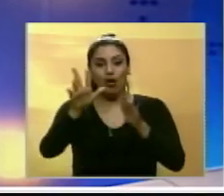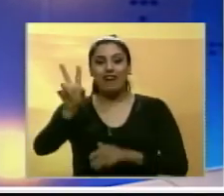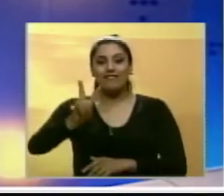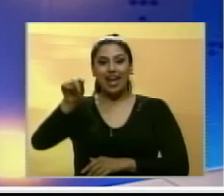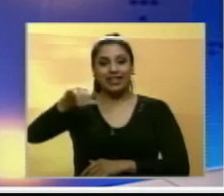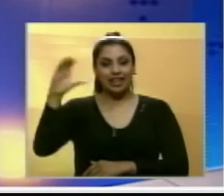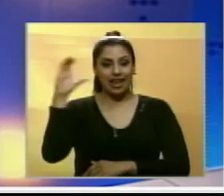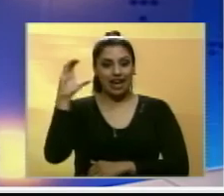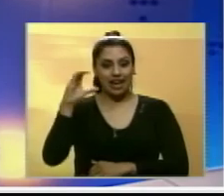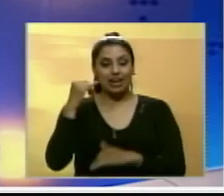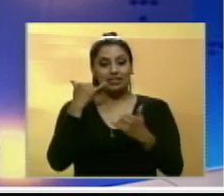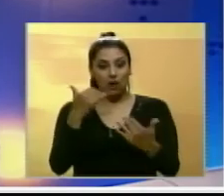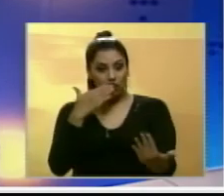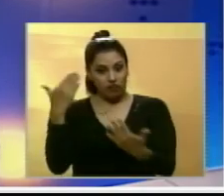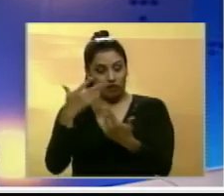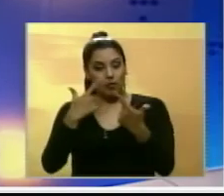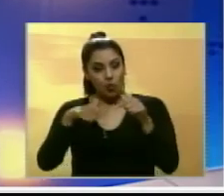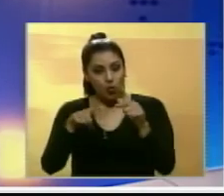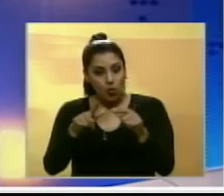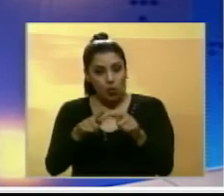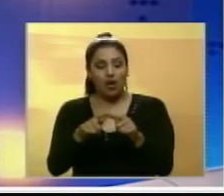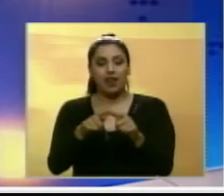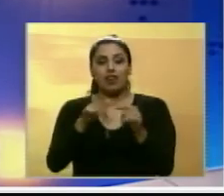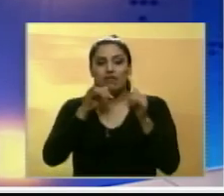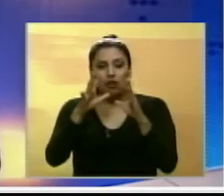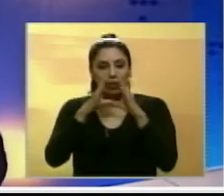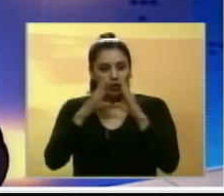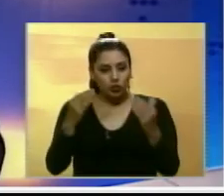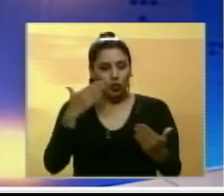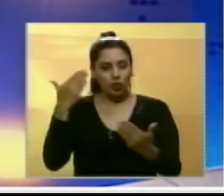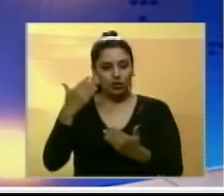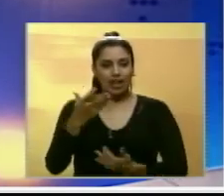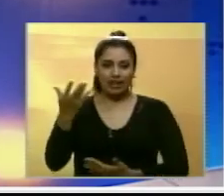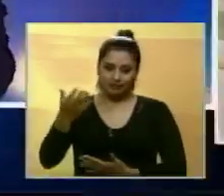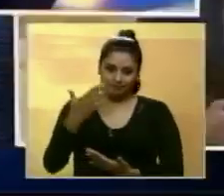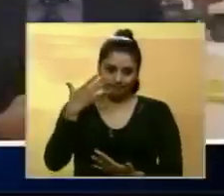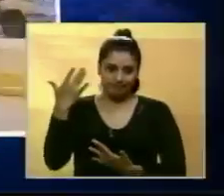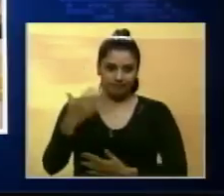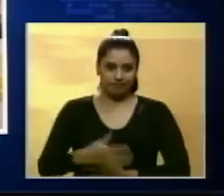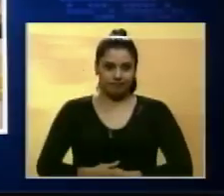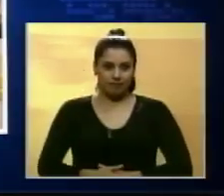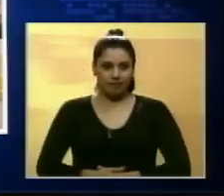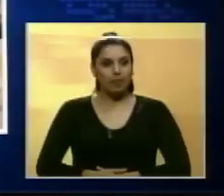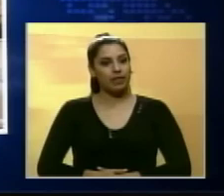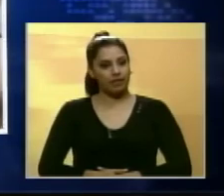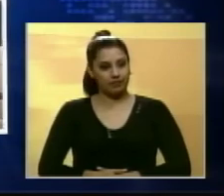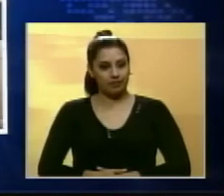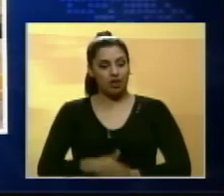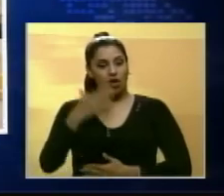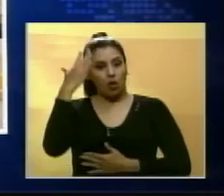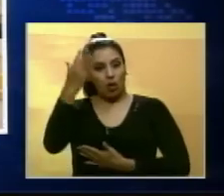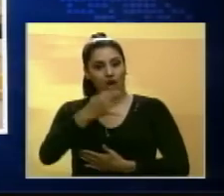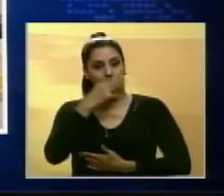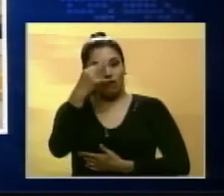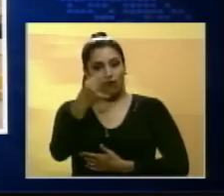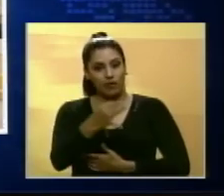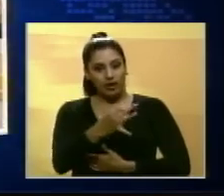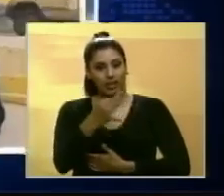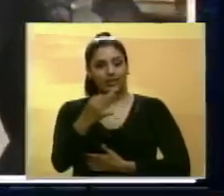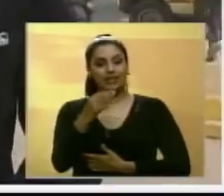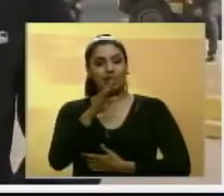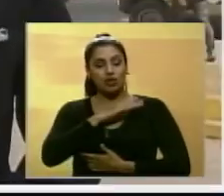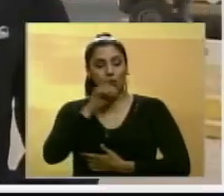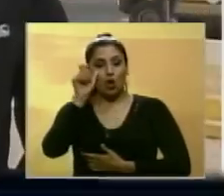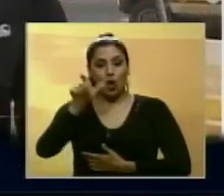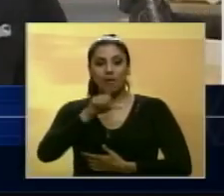aquí en Caracas. Euclides Sotillo, desde el lugar del suceso, nos trae los detalles. Adelante. Hola, buenas tardes. Como